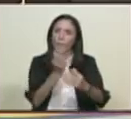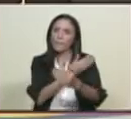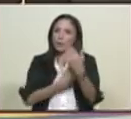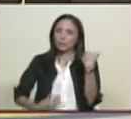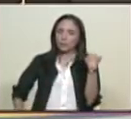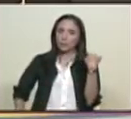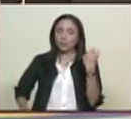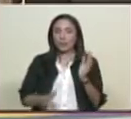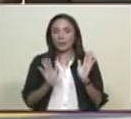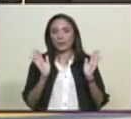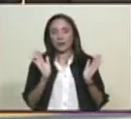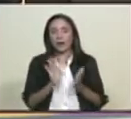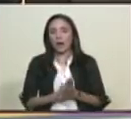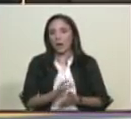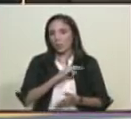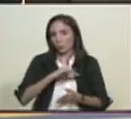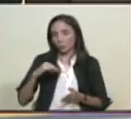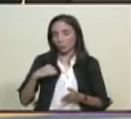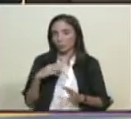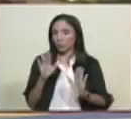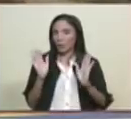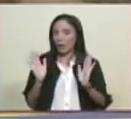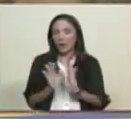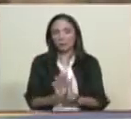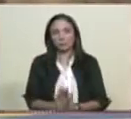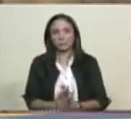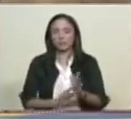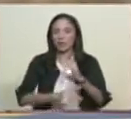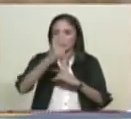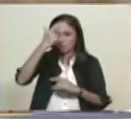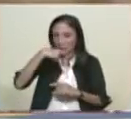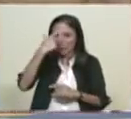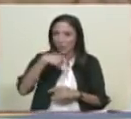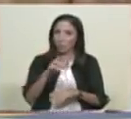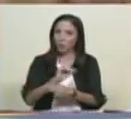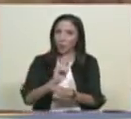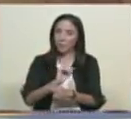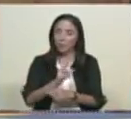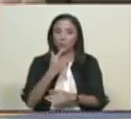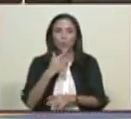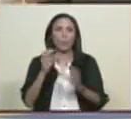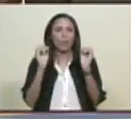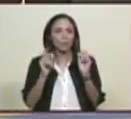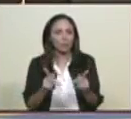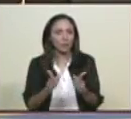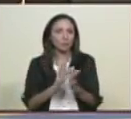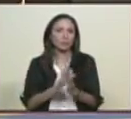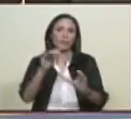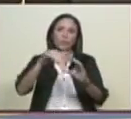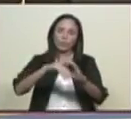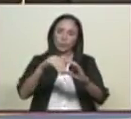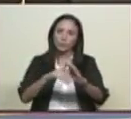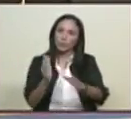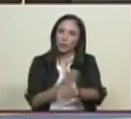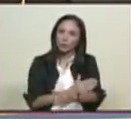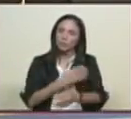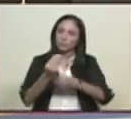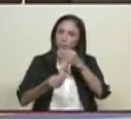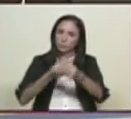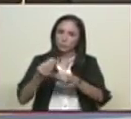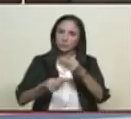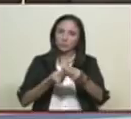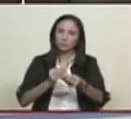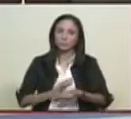Y nosotros tomamos muy en serio las peticiones de aquí y de allá. Y además,